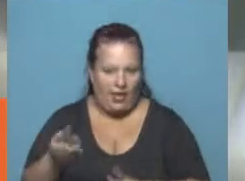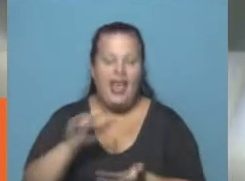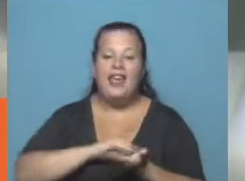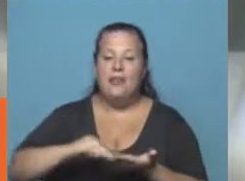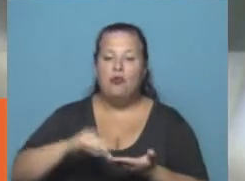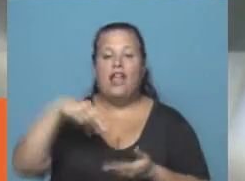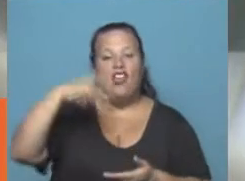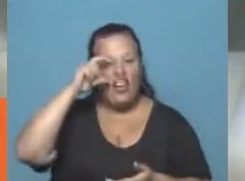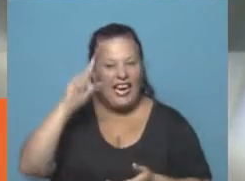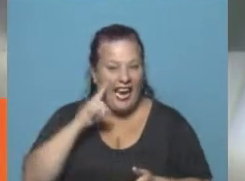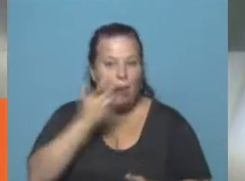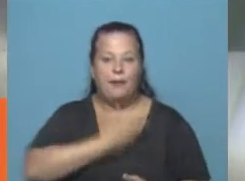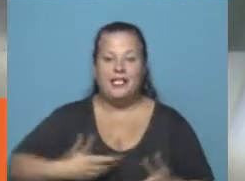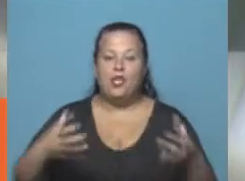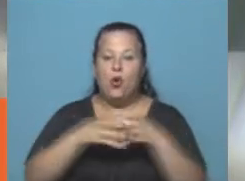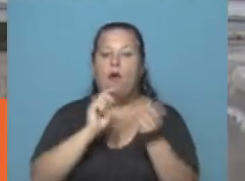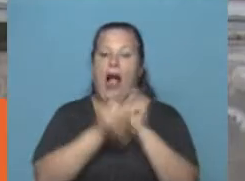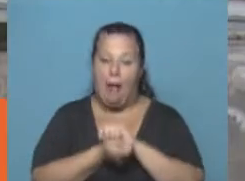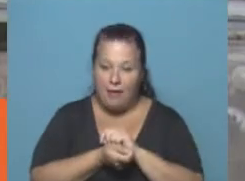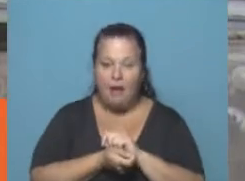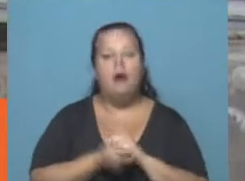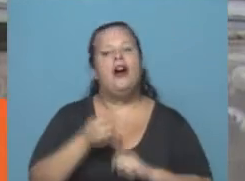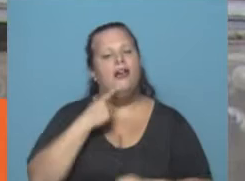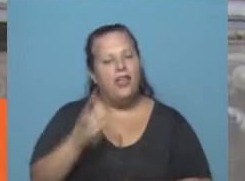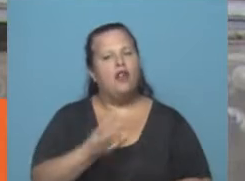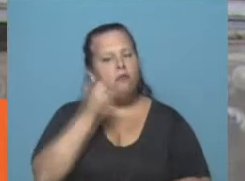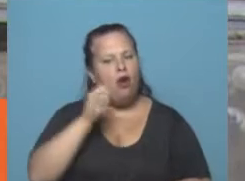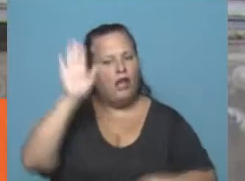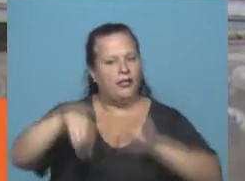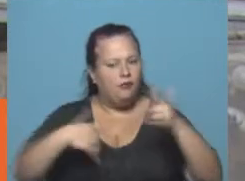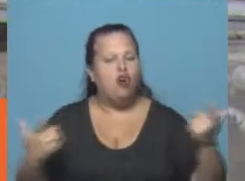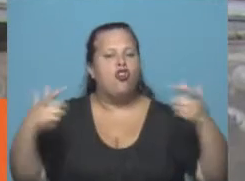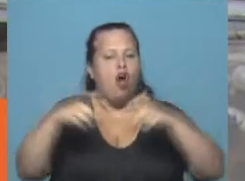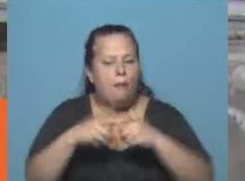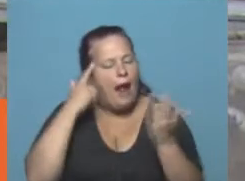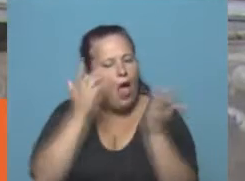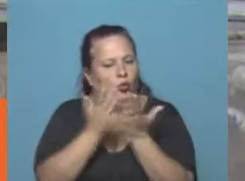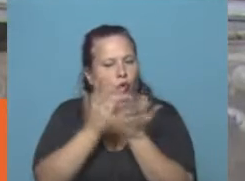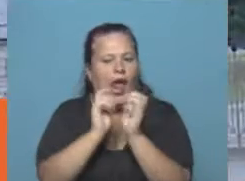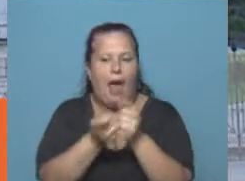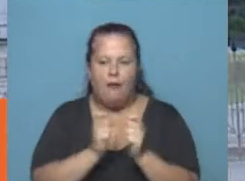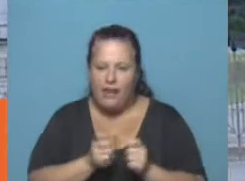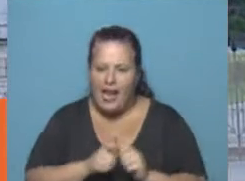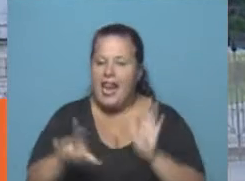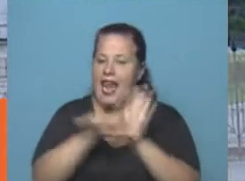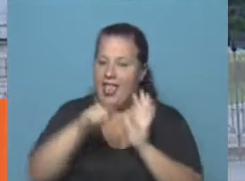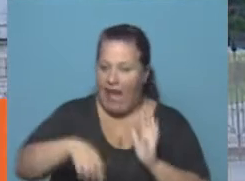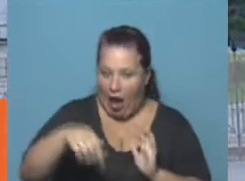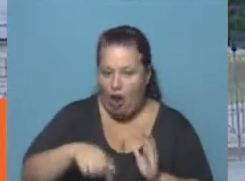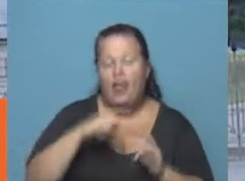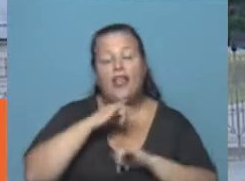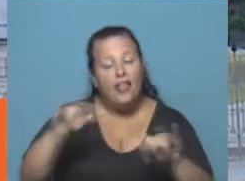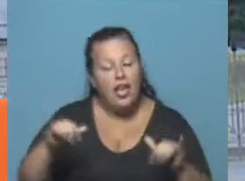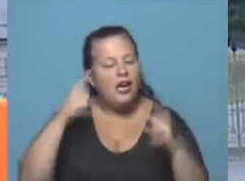diputado mario negri presidente del interbloque cambiemos destacó la convocatoria a una comisión para analizar las modificaciones de la ley actual y